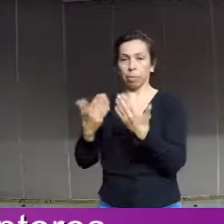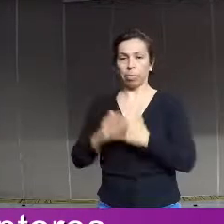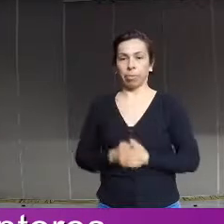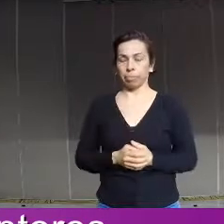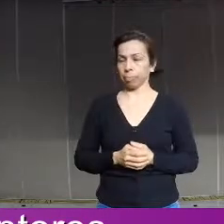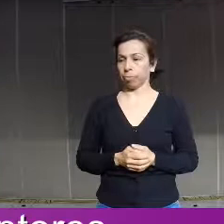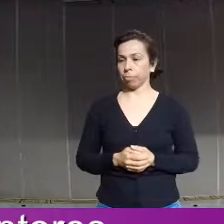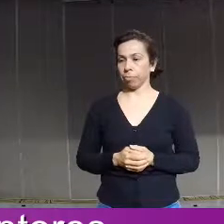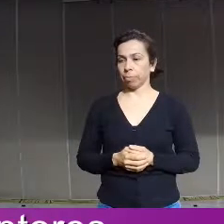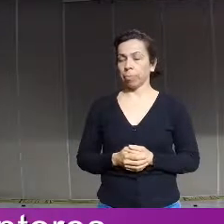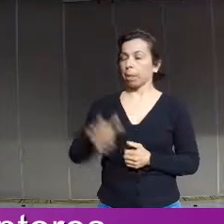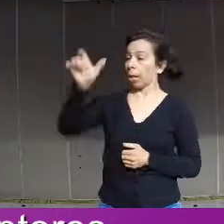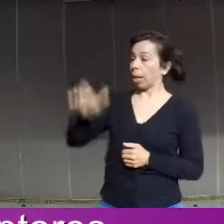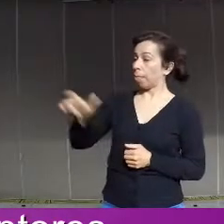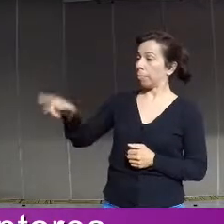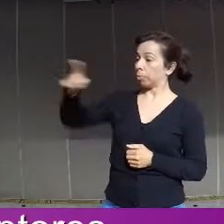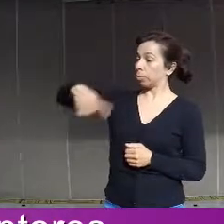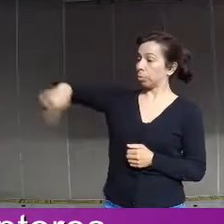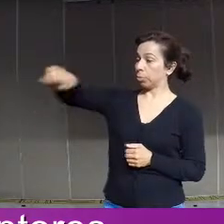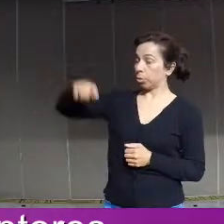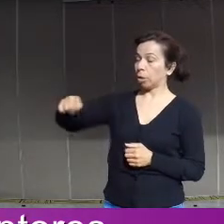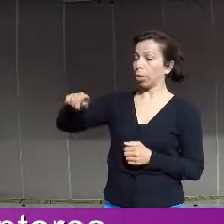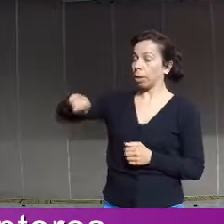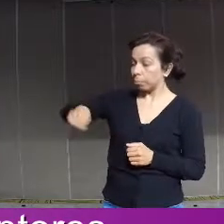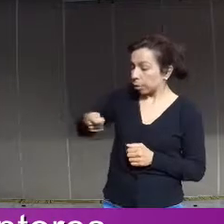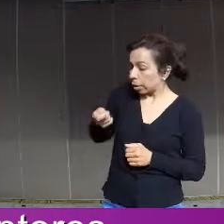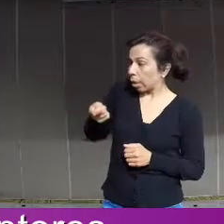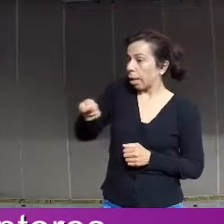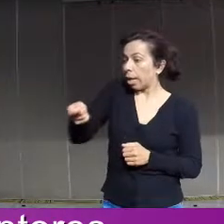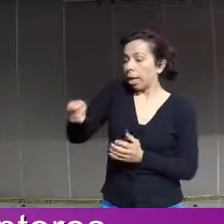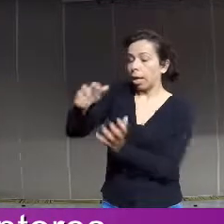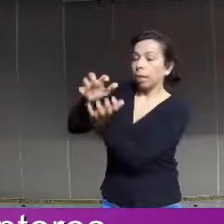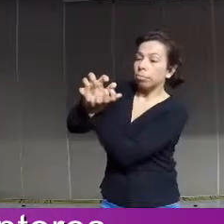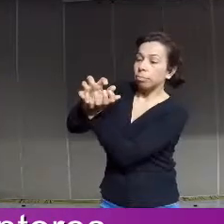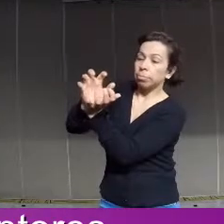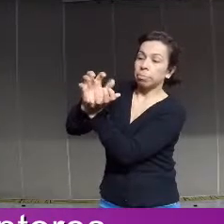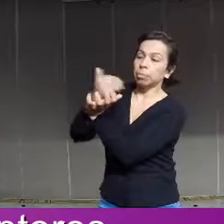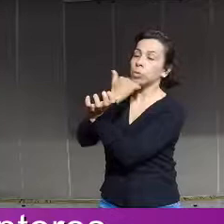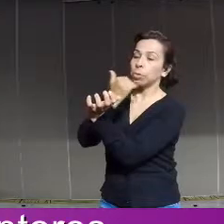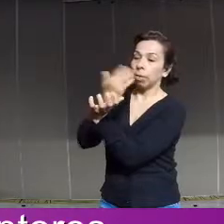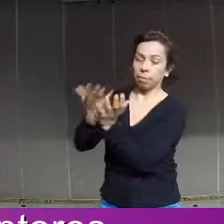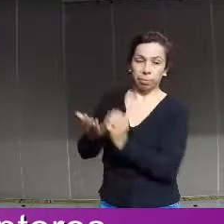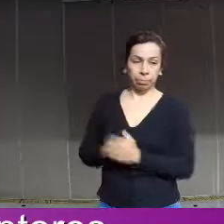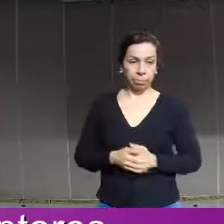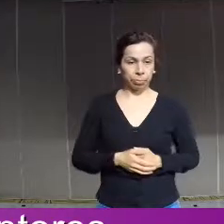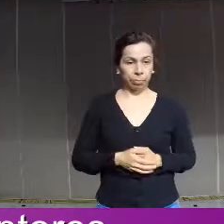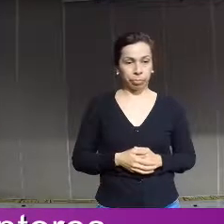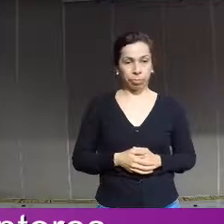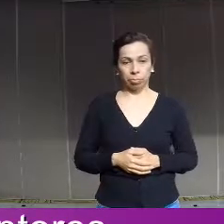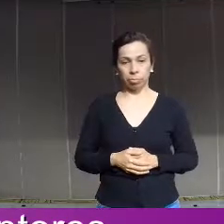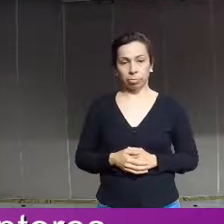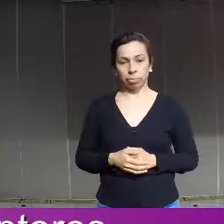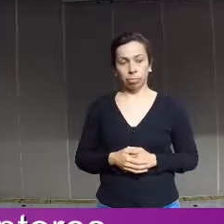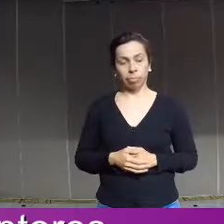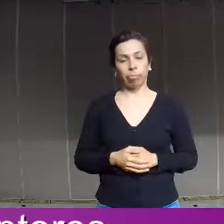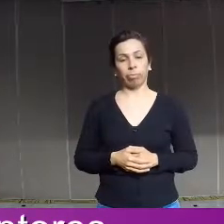no sabe qué hacer con lo que uno le mete en la boca literalmente cuando no es anticipado. Por eso es